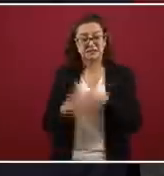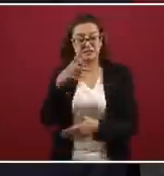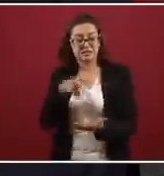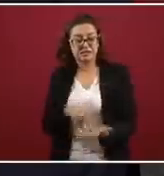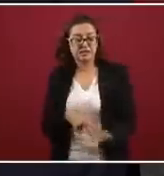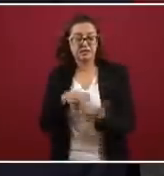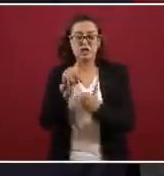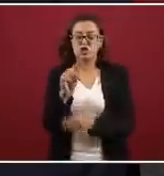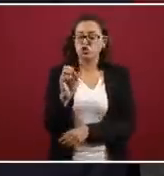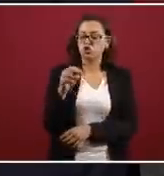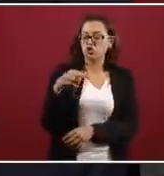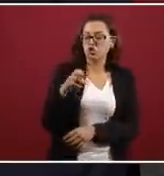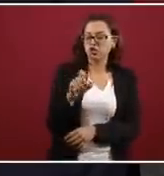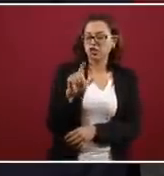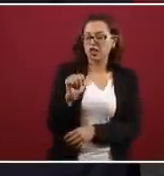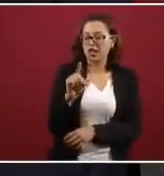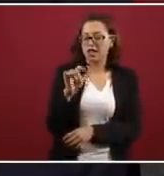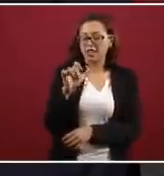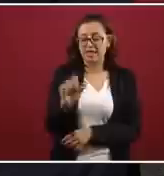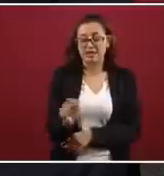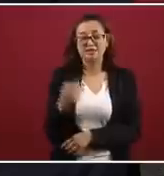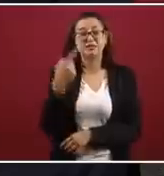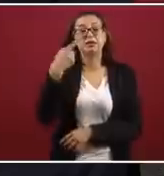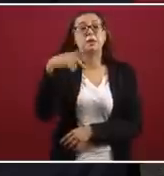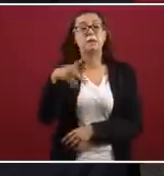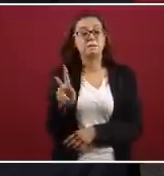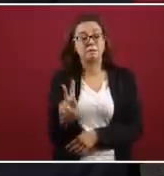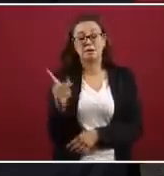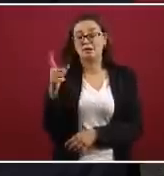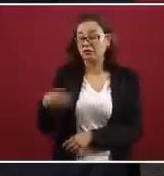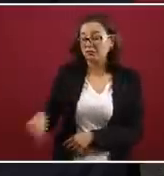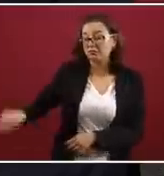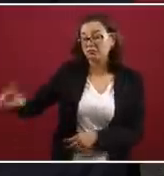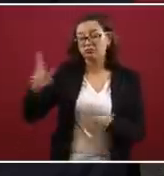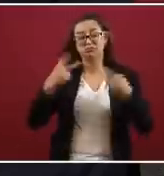hubo reiteradas peticiones de los productores,